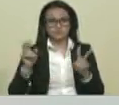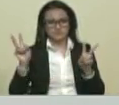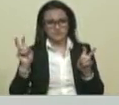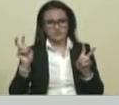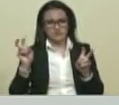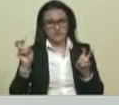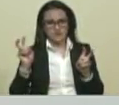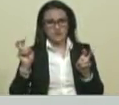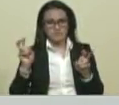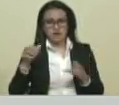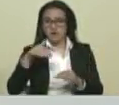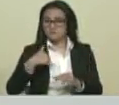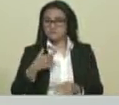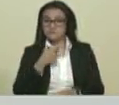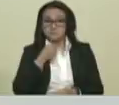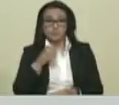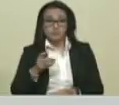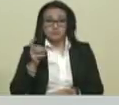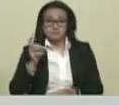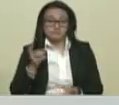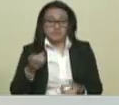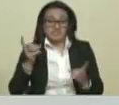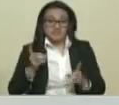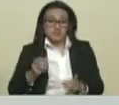la oferta electoral.